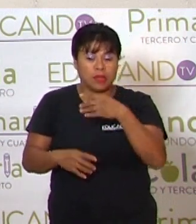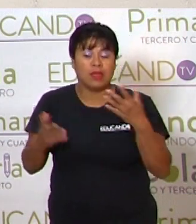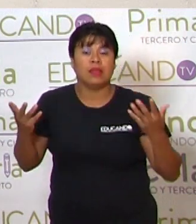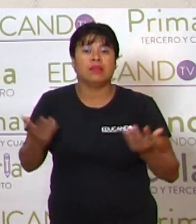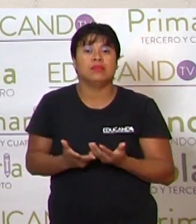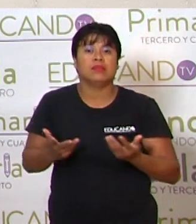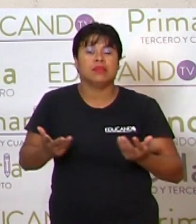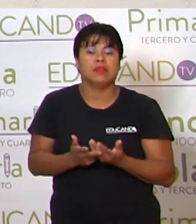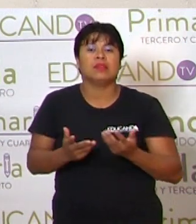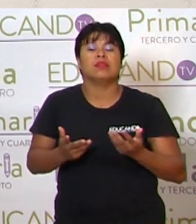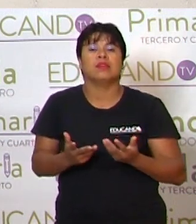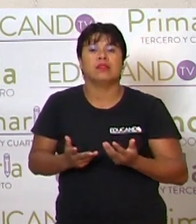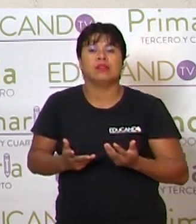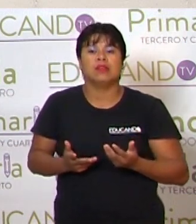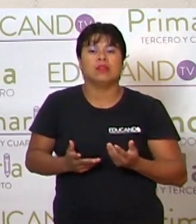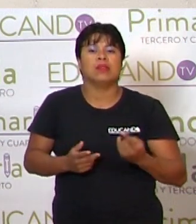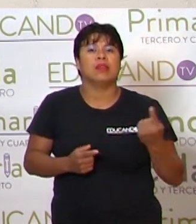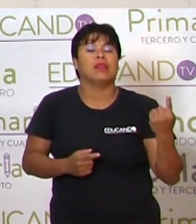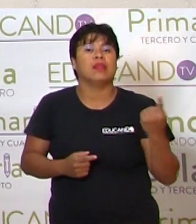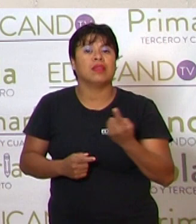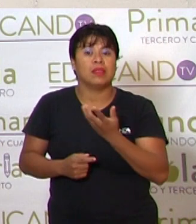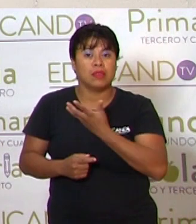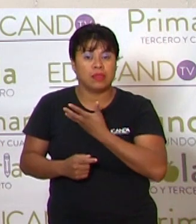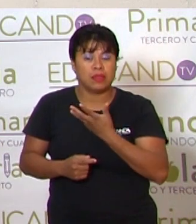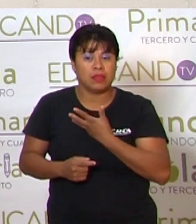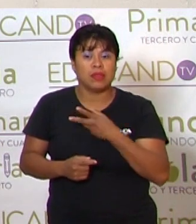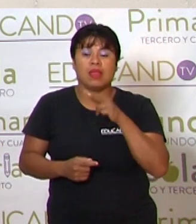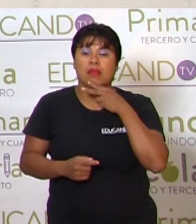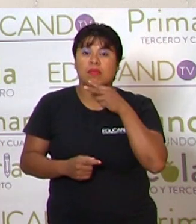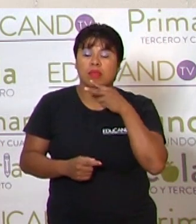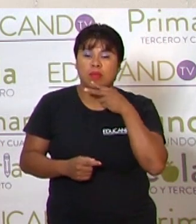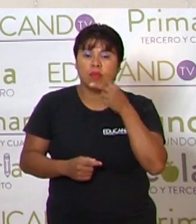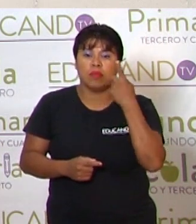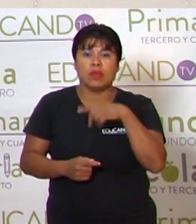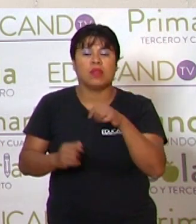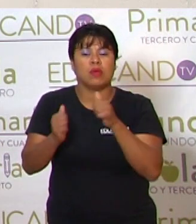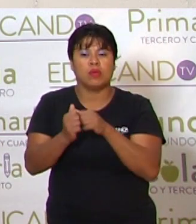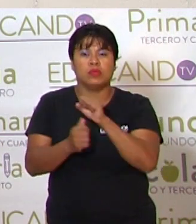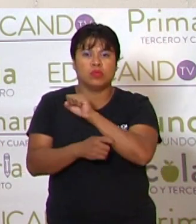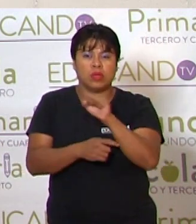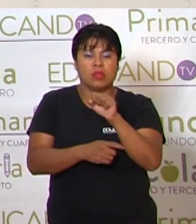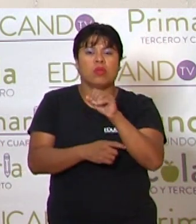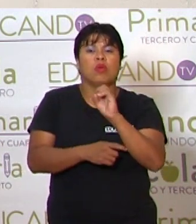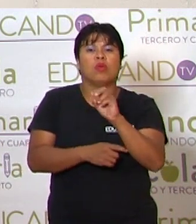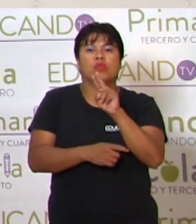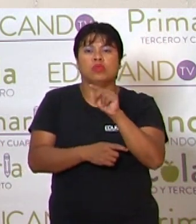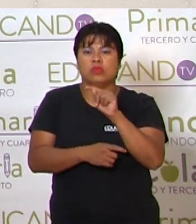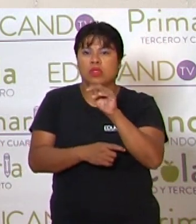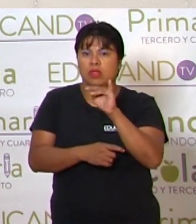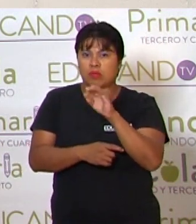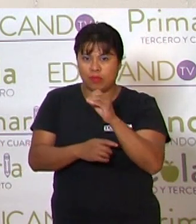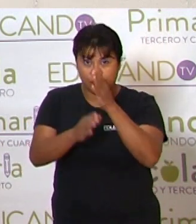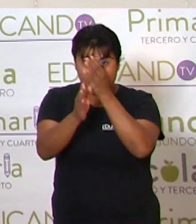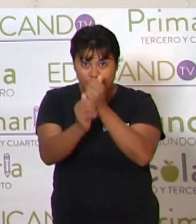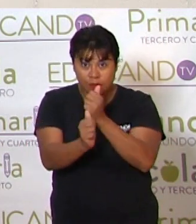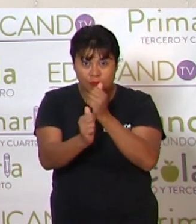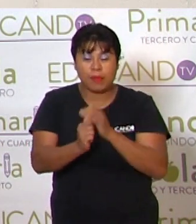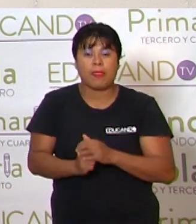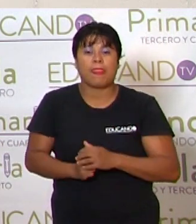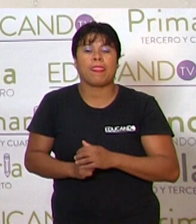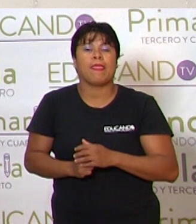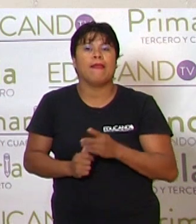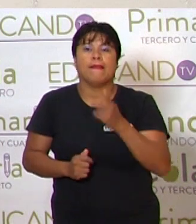permitir realizar la acción que tiene el verbo para con el sujeto o el sustantivo. ¿Estamos de